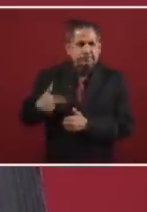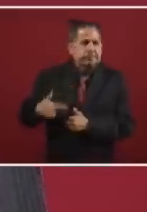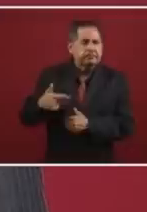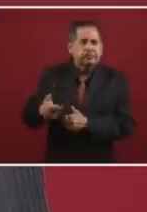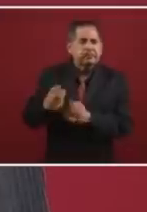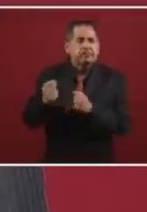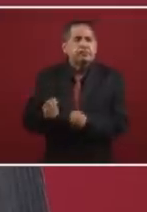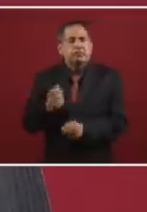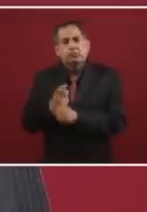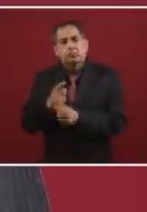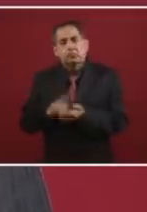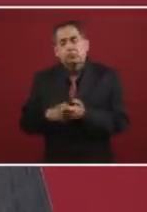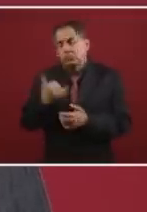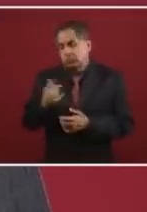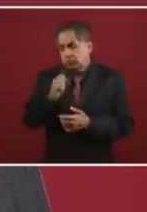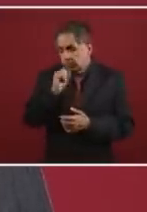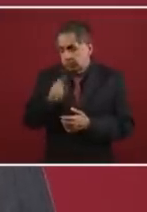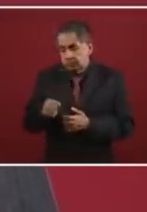y